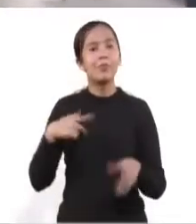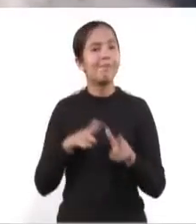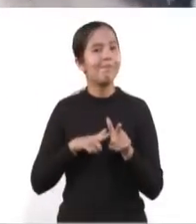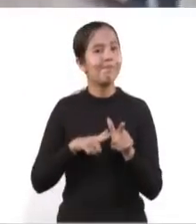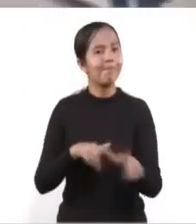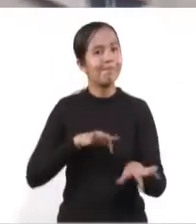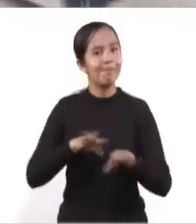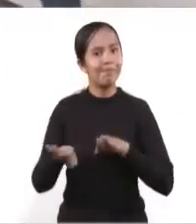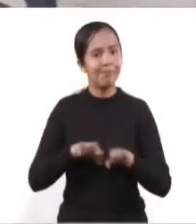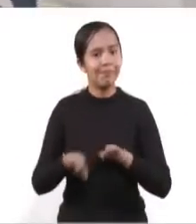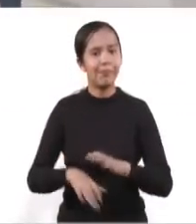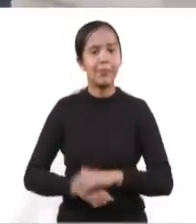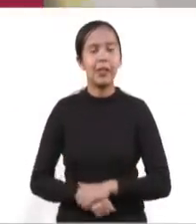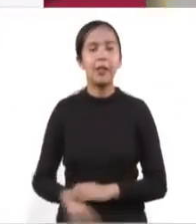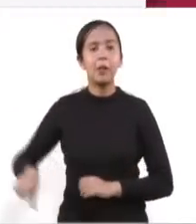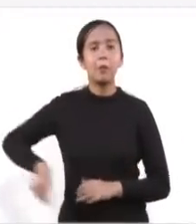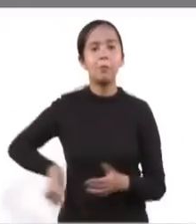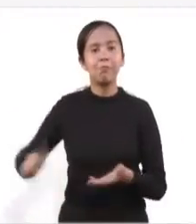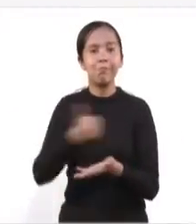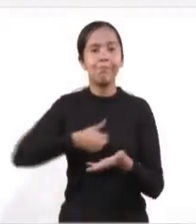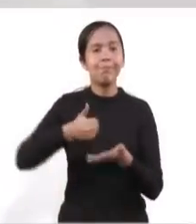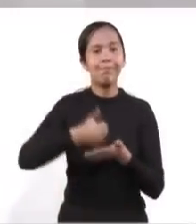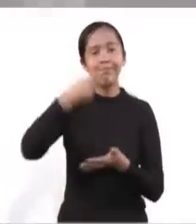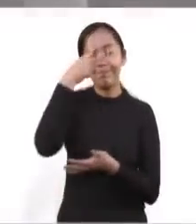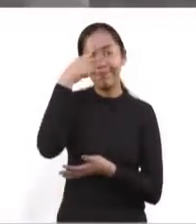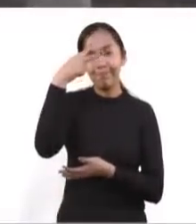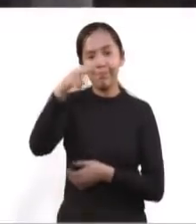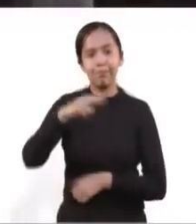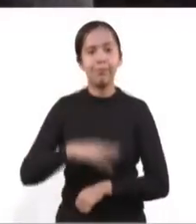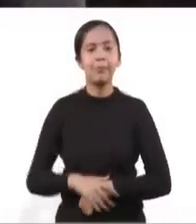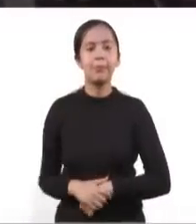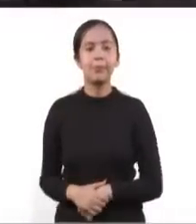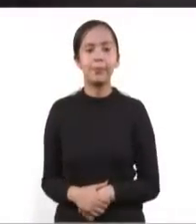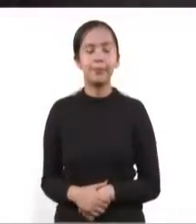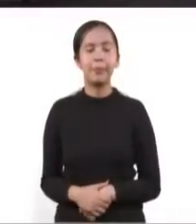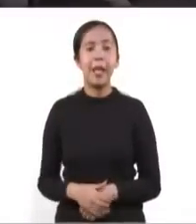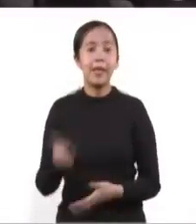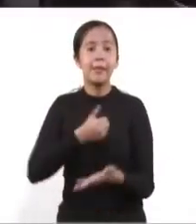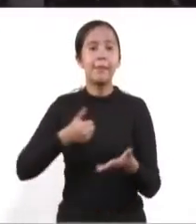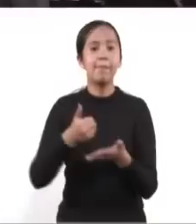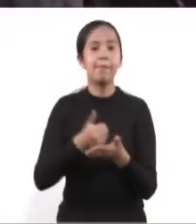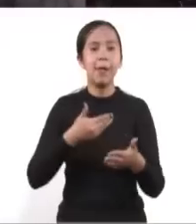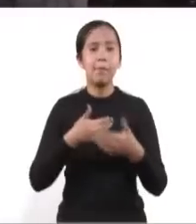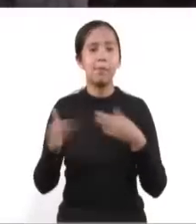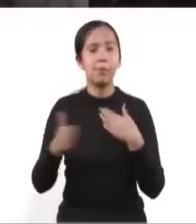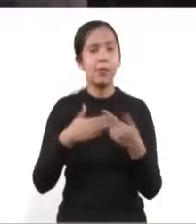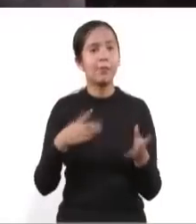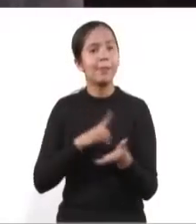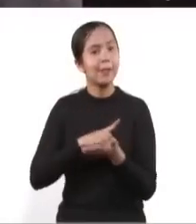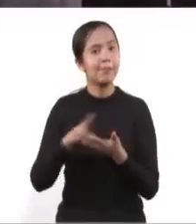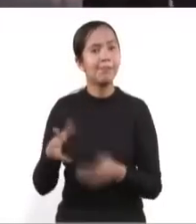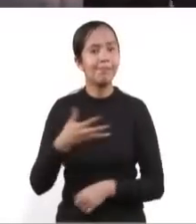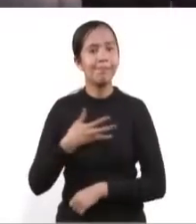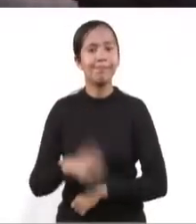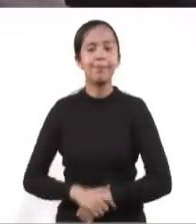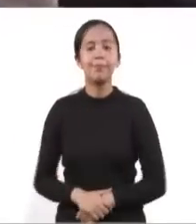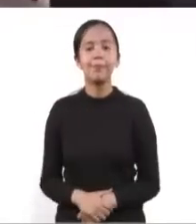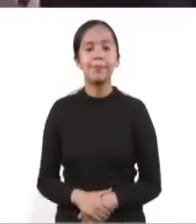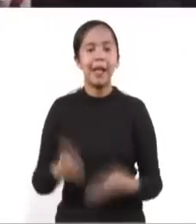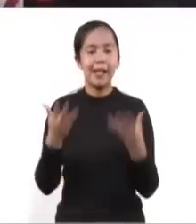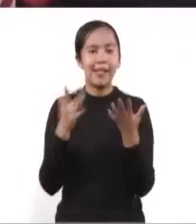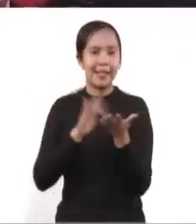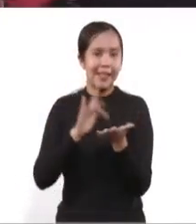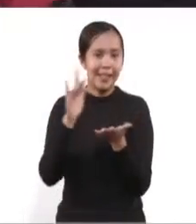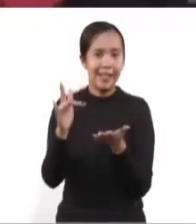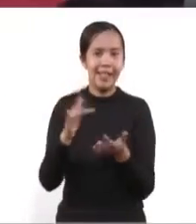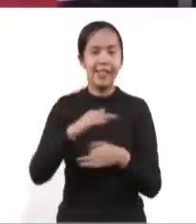trabajando. Gobierno de la Ciudad de México. Ciudad innovadora y de derechos. Muchas gracias a